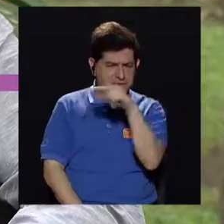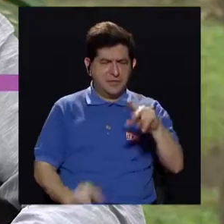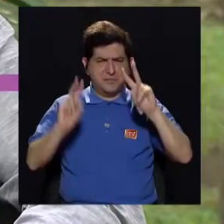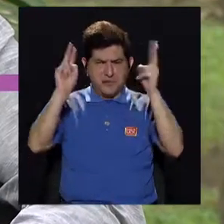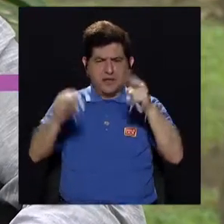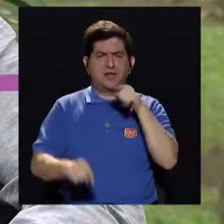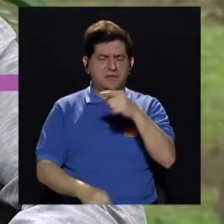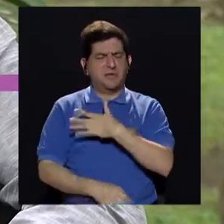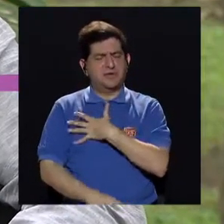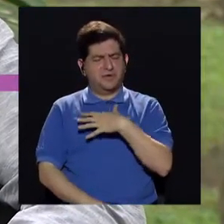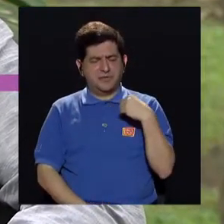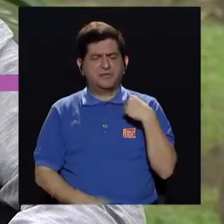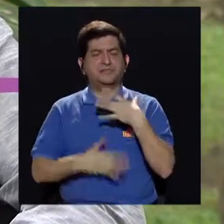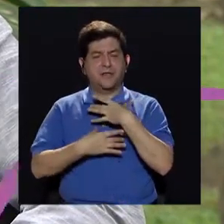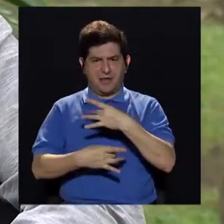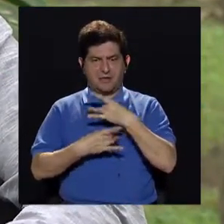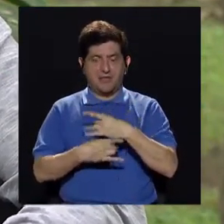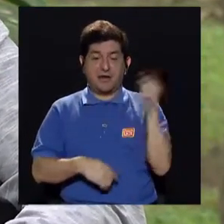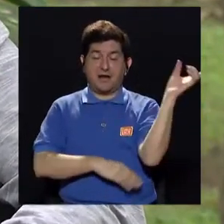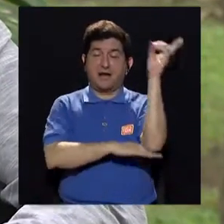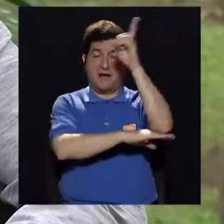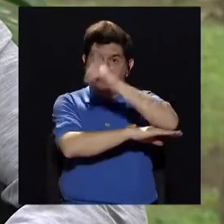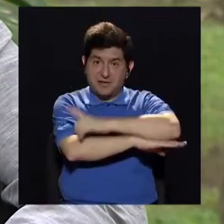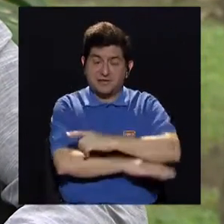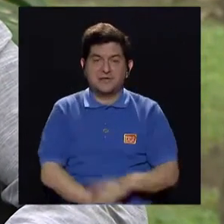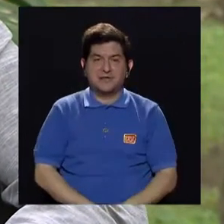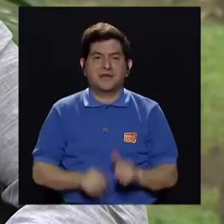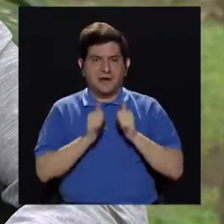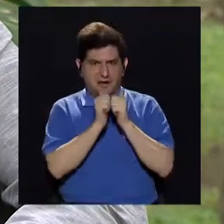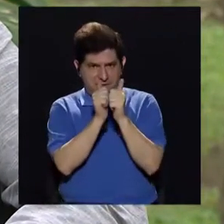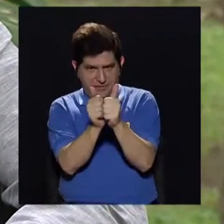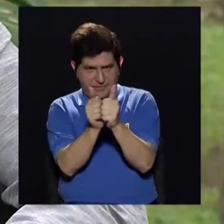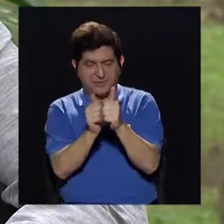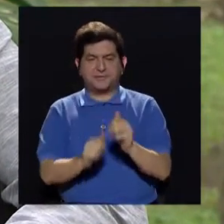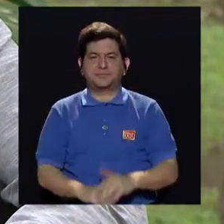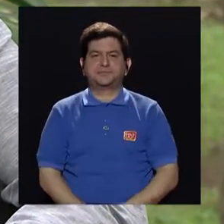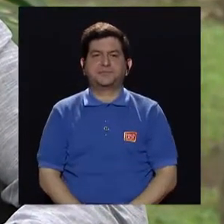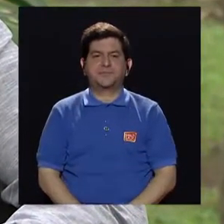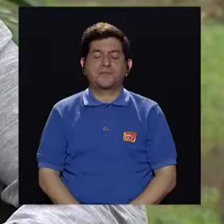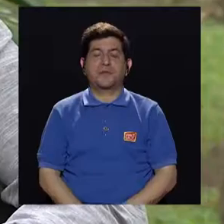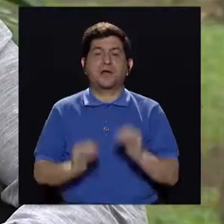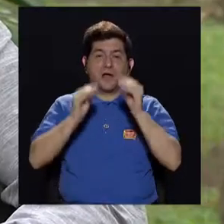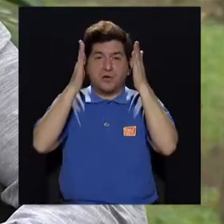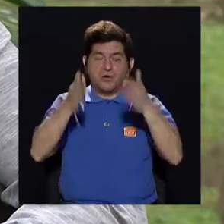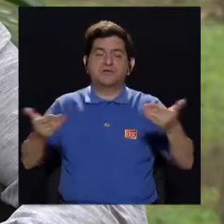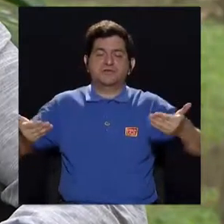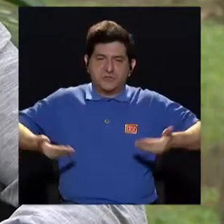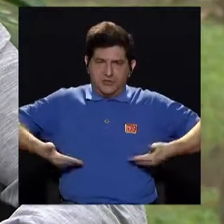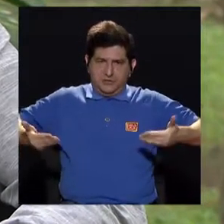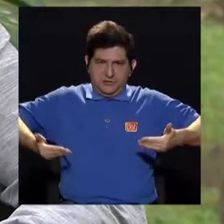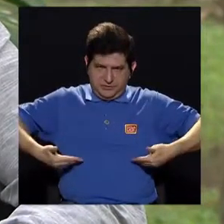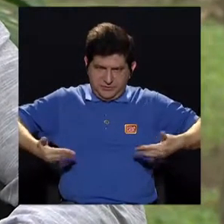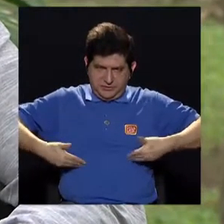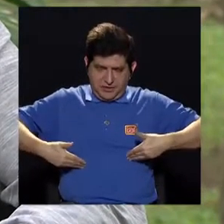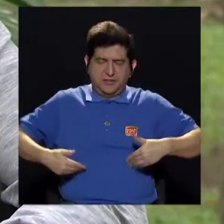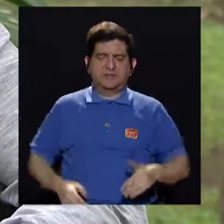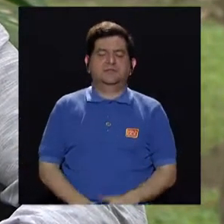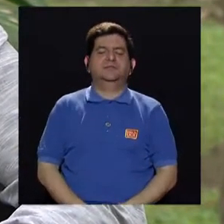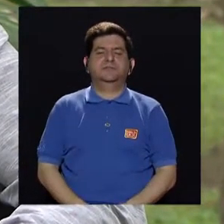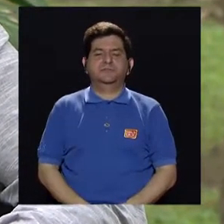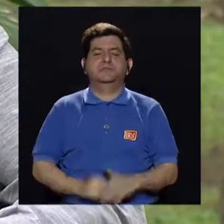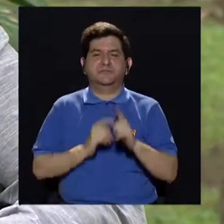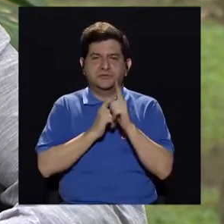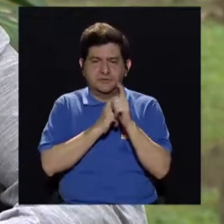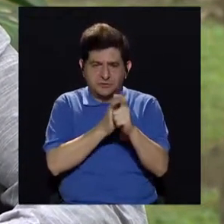temas que les sean del agrado y del interés. Y el día de hoy acompañados de el profesor y entrenador de